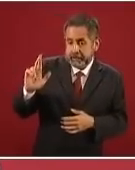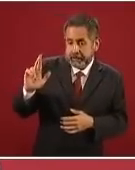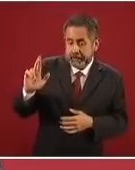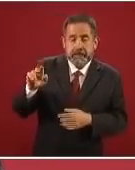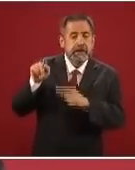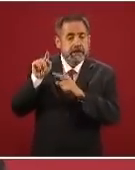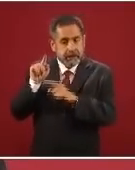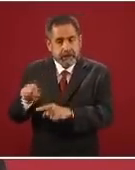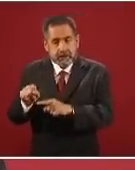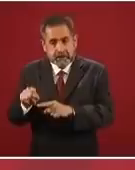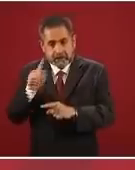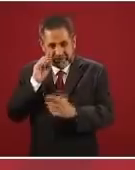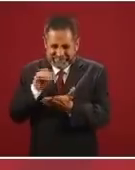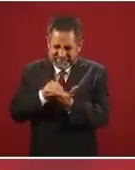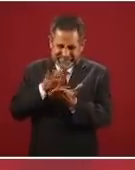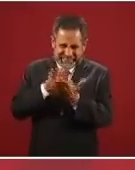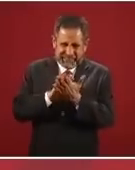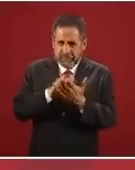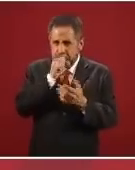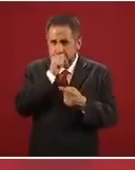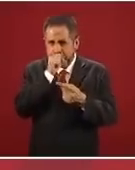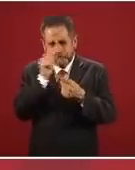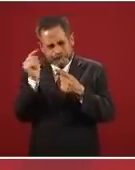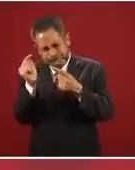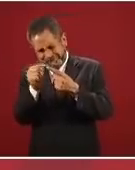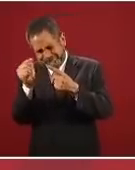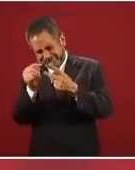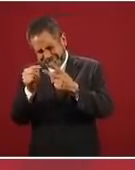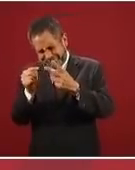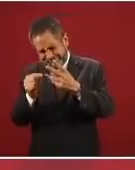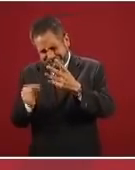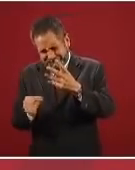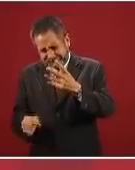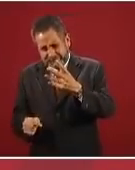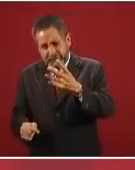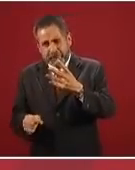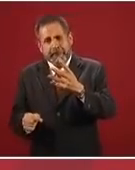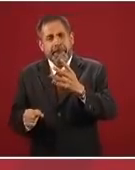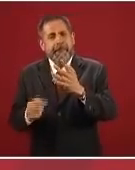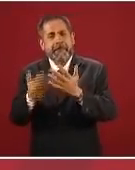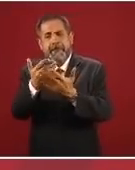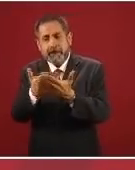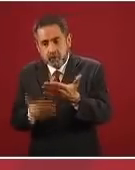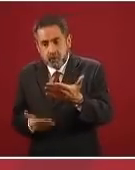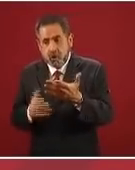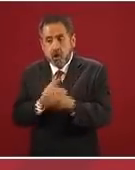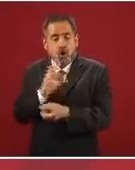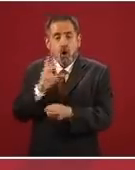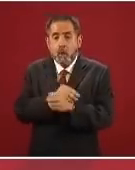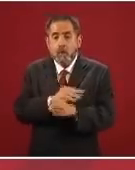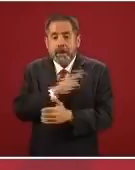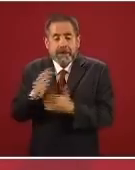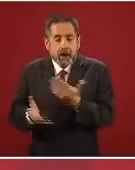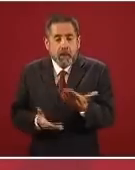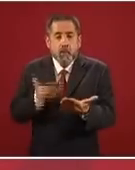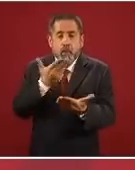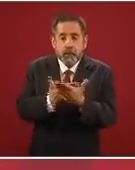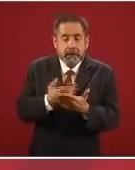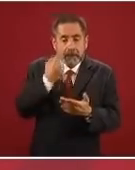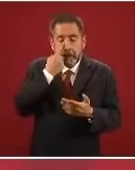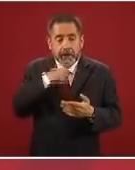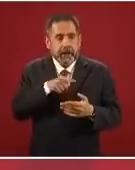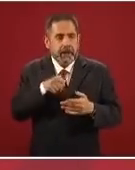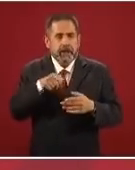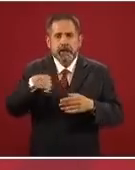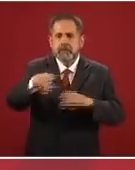República estableció todas las premisas e inclusive una propuesta ya tipo para discutirse,